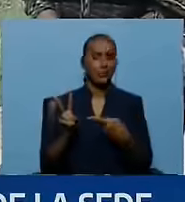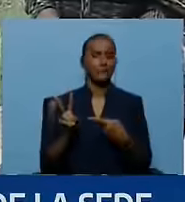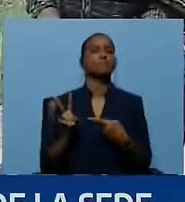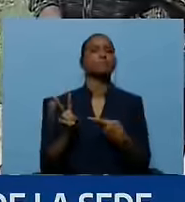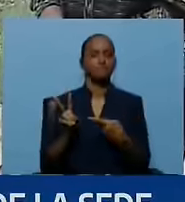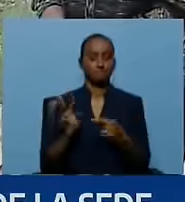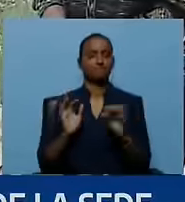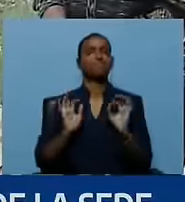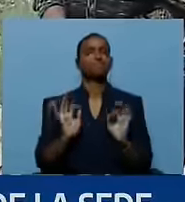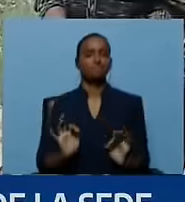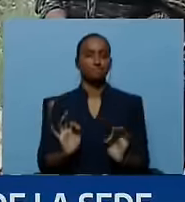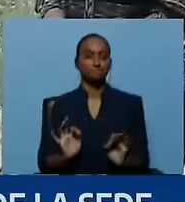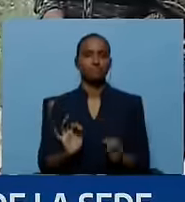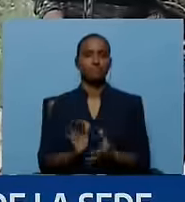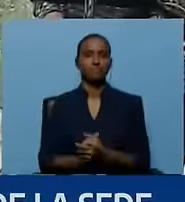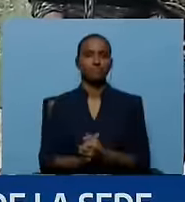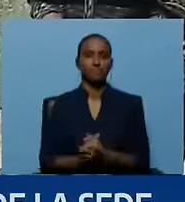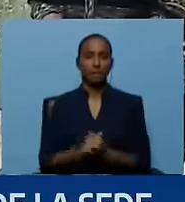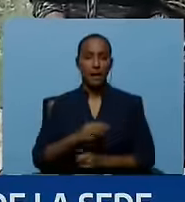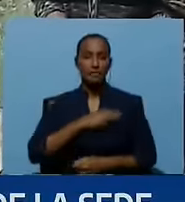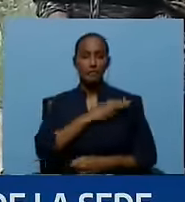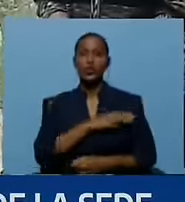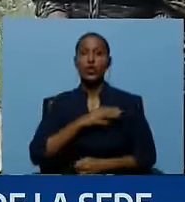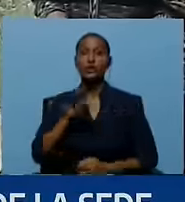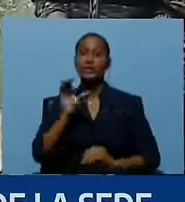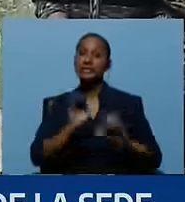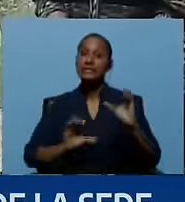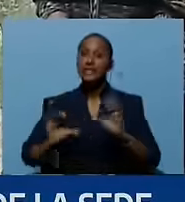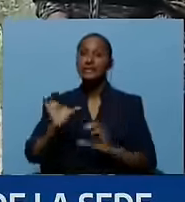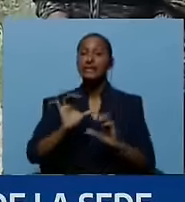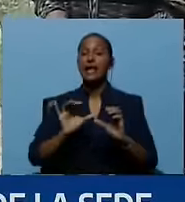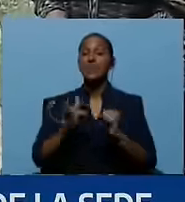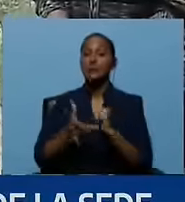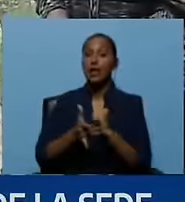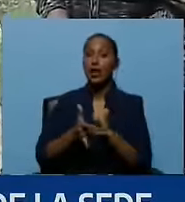gran misión ciencia, tecnología e innovación.